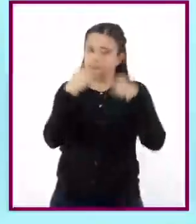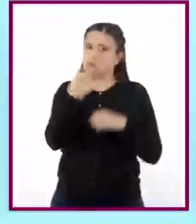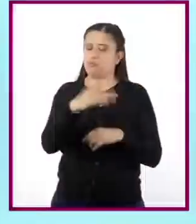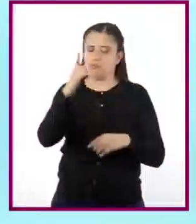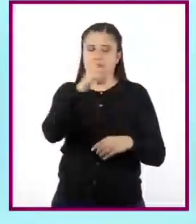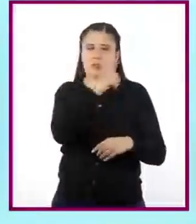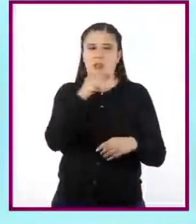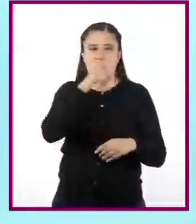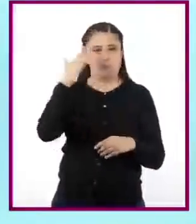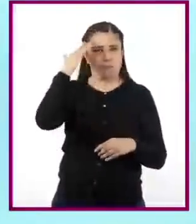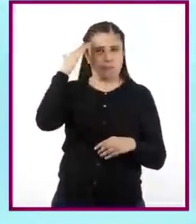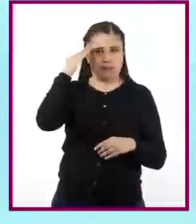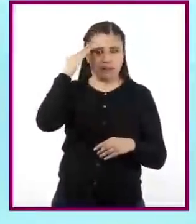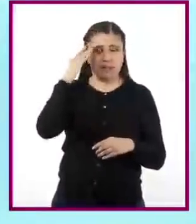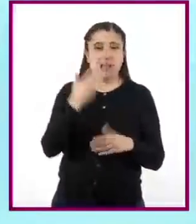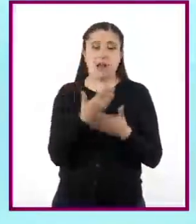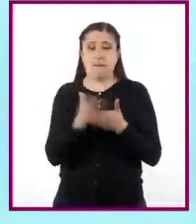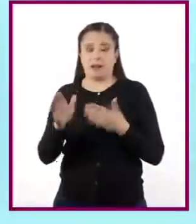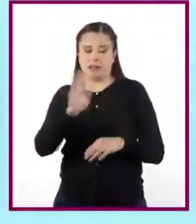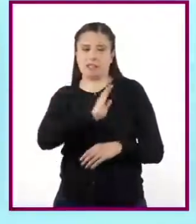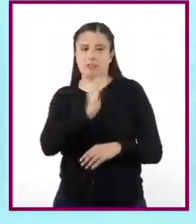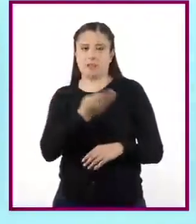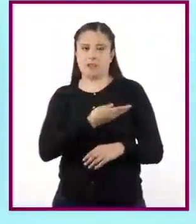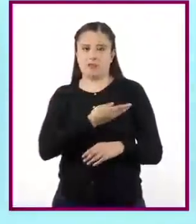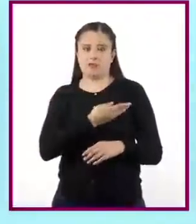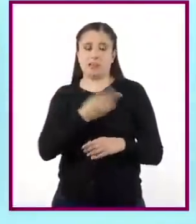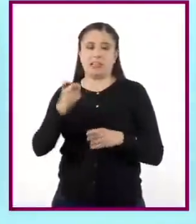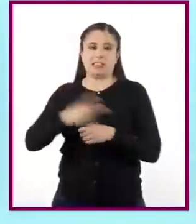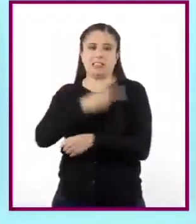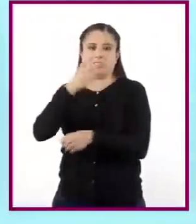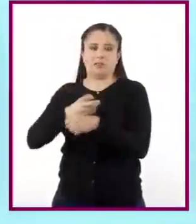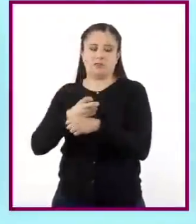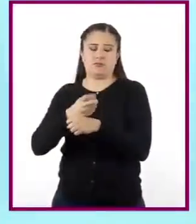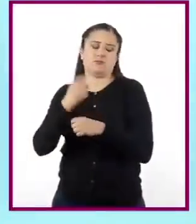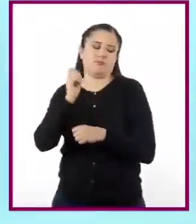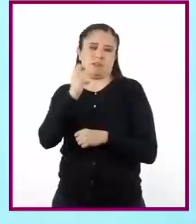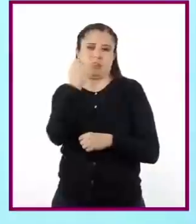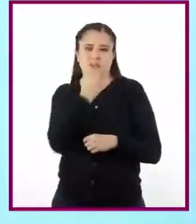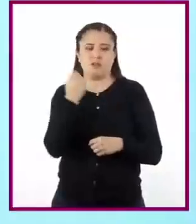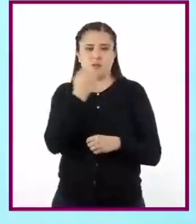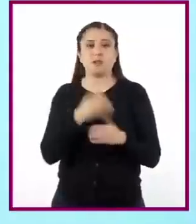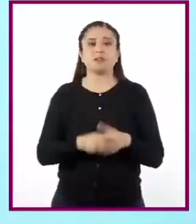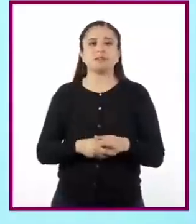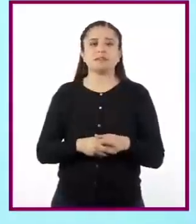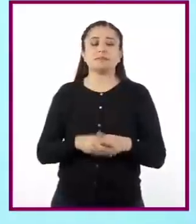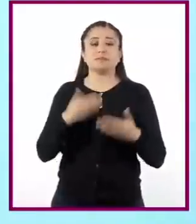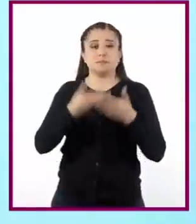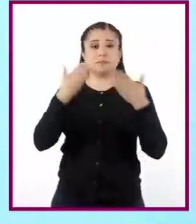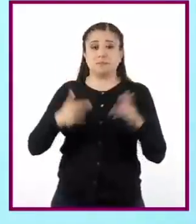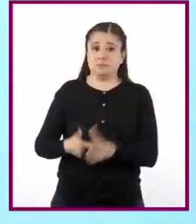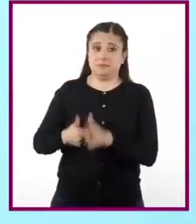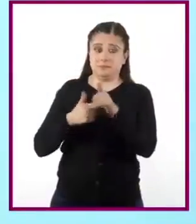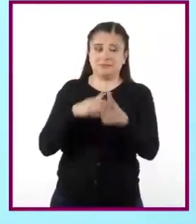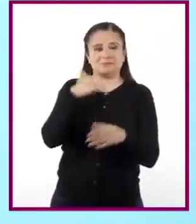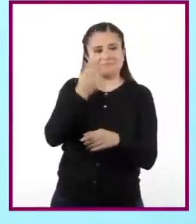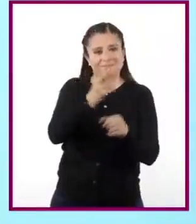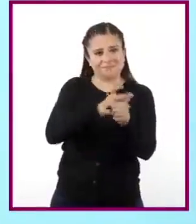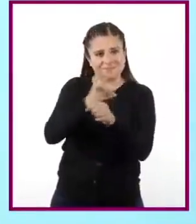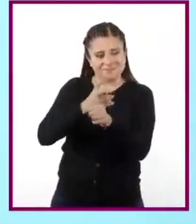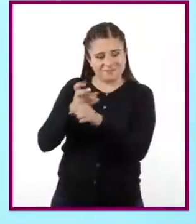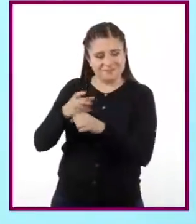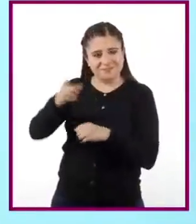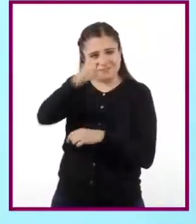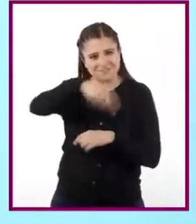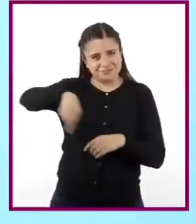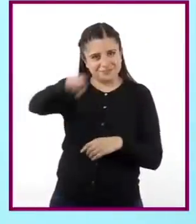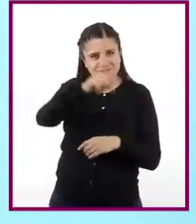materna, además del español, que es el idioma más hablado en nuestro país. Antes de continuar, queremos invitarlas e